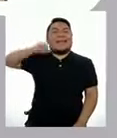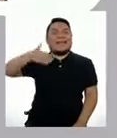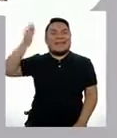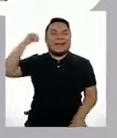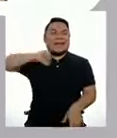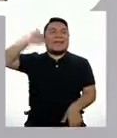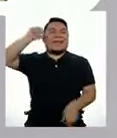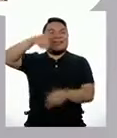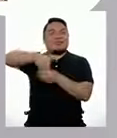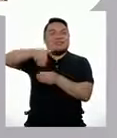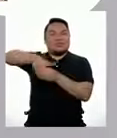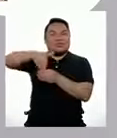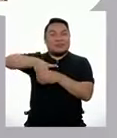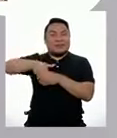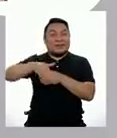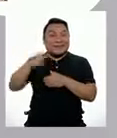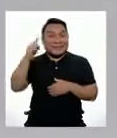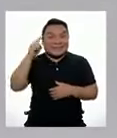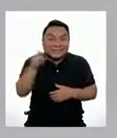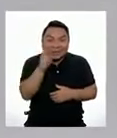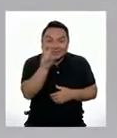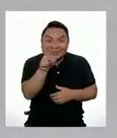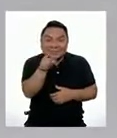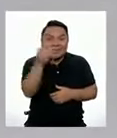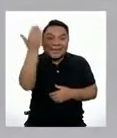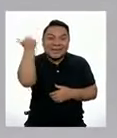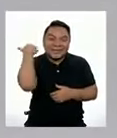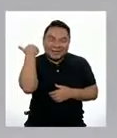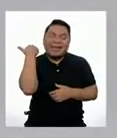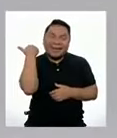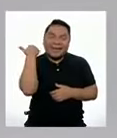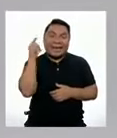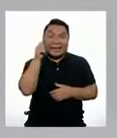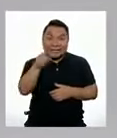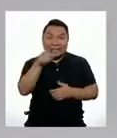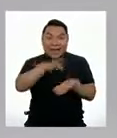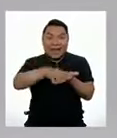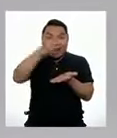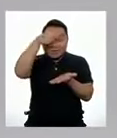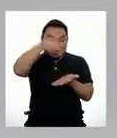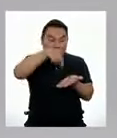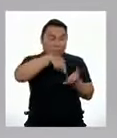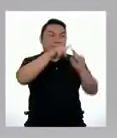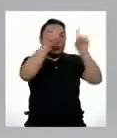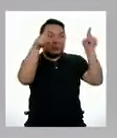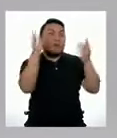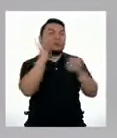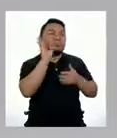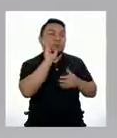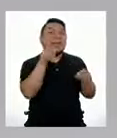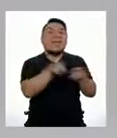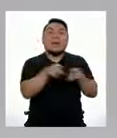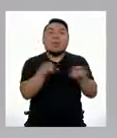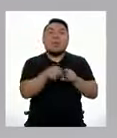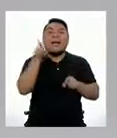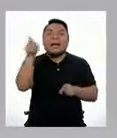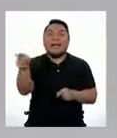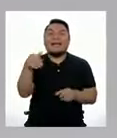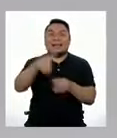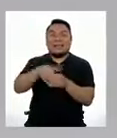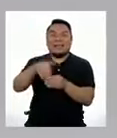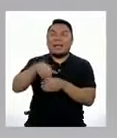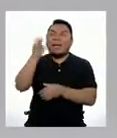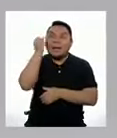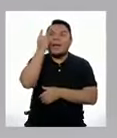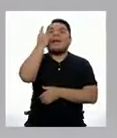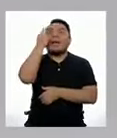mayor posibilidad de ganar las elecciones? Bueno, con lo que has aprendido el día de hoy, te aseguro que vas a ser capaz